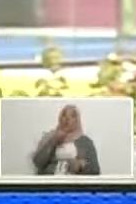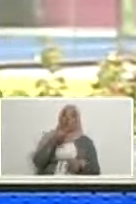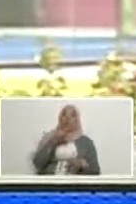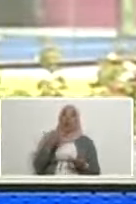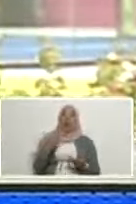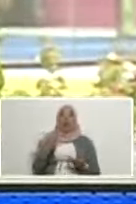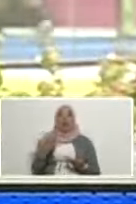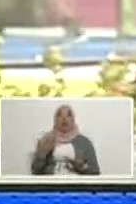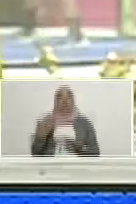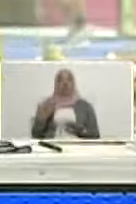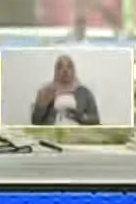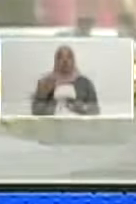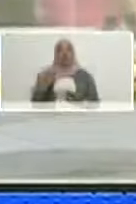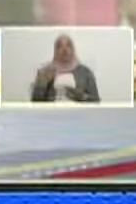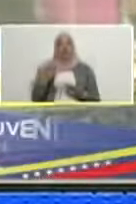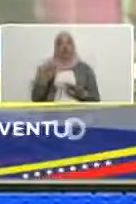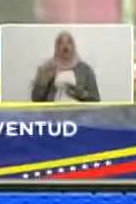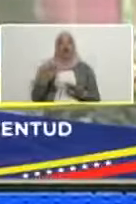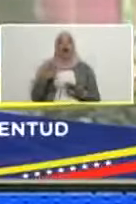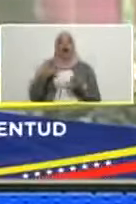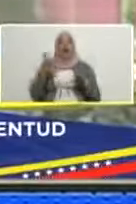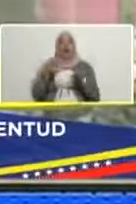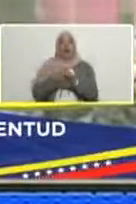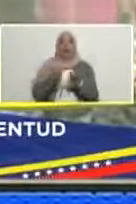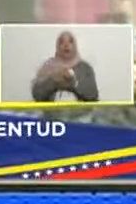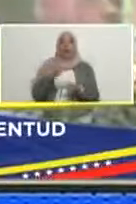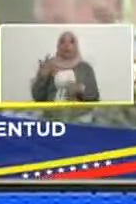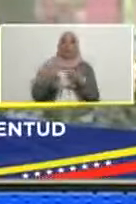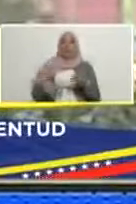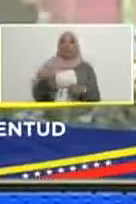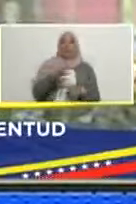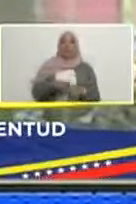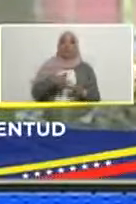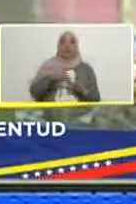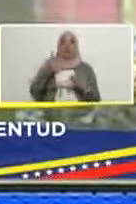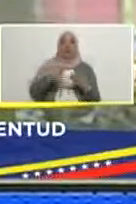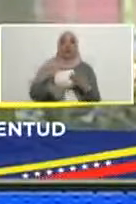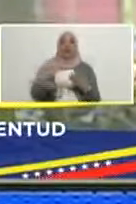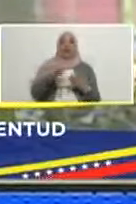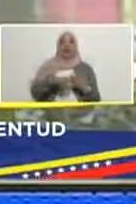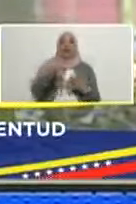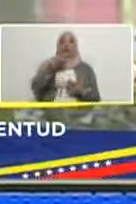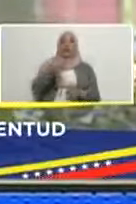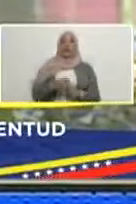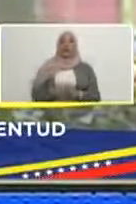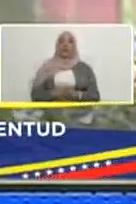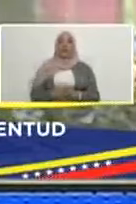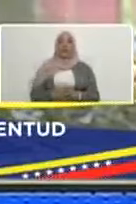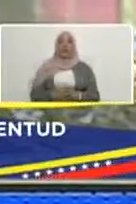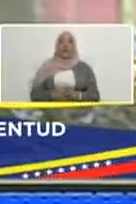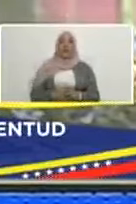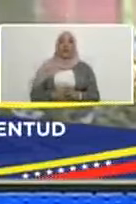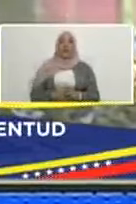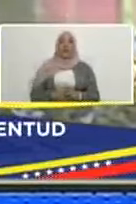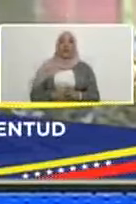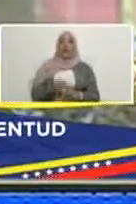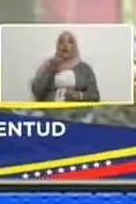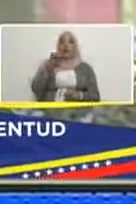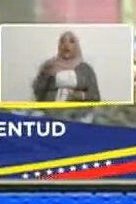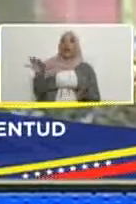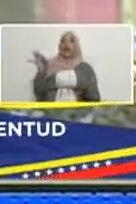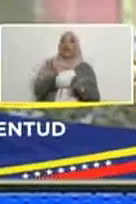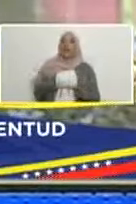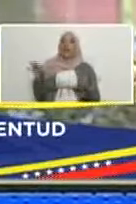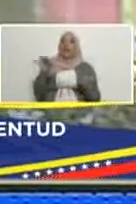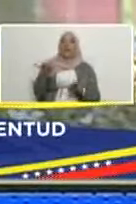aquí un conjunto de temas que me planteó Génesis. Los voy a anunciar, Génesis,